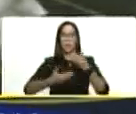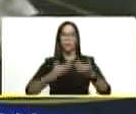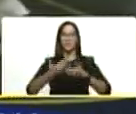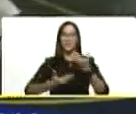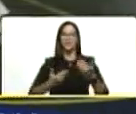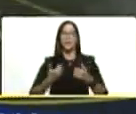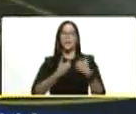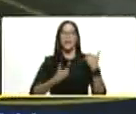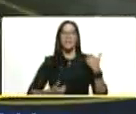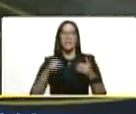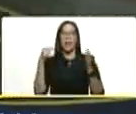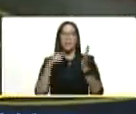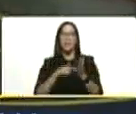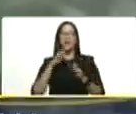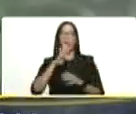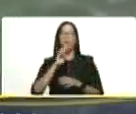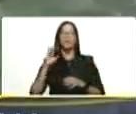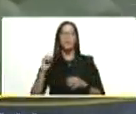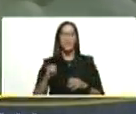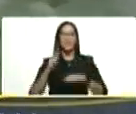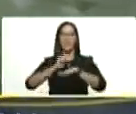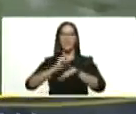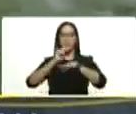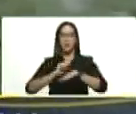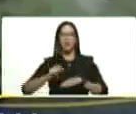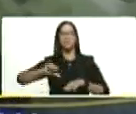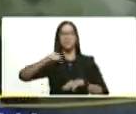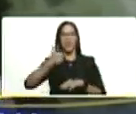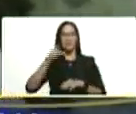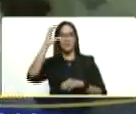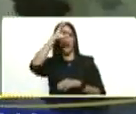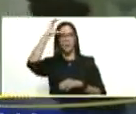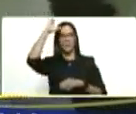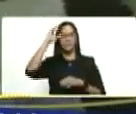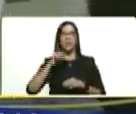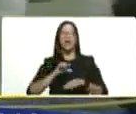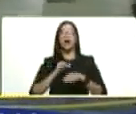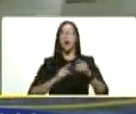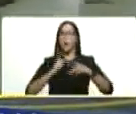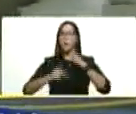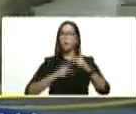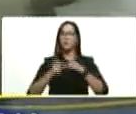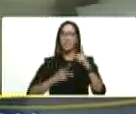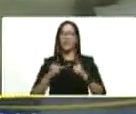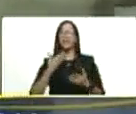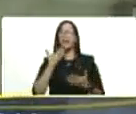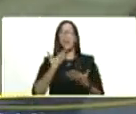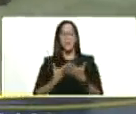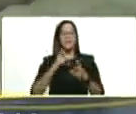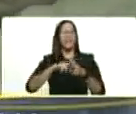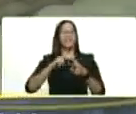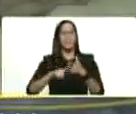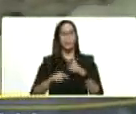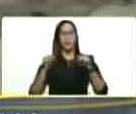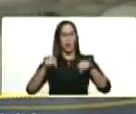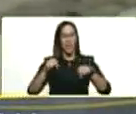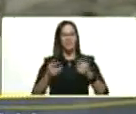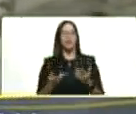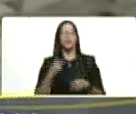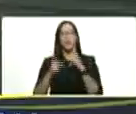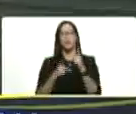presidente, de las 1.400 toneladas, máxima capacidad operativa, y que permite entonces, con esta producción